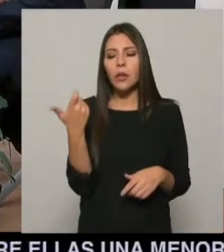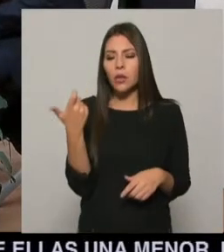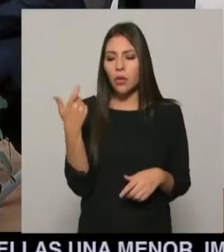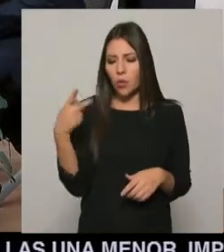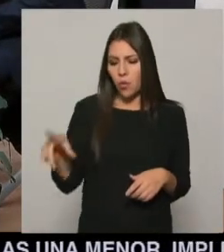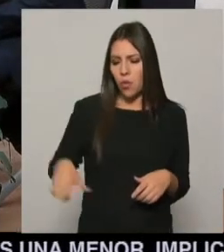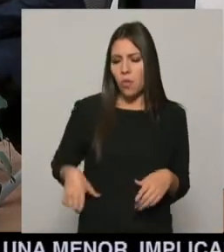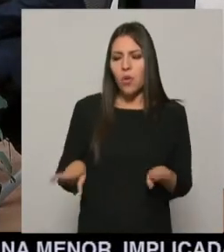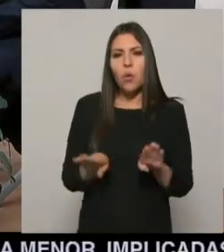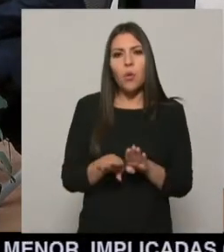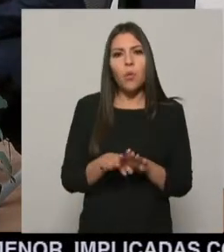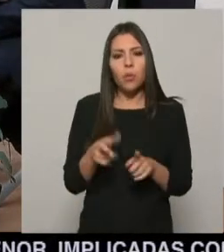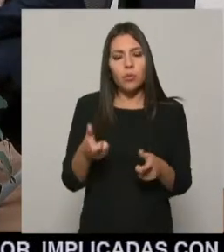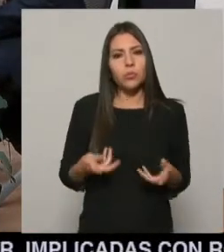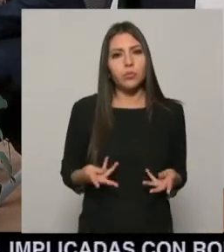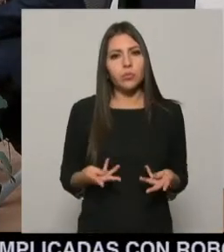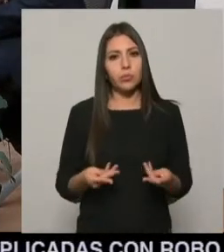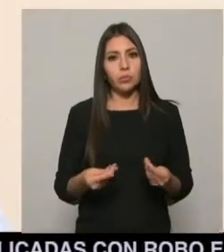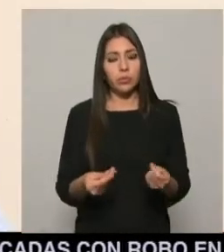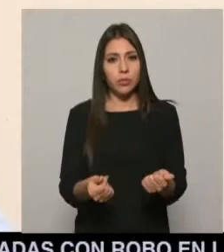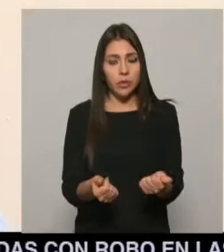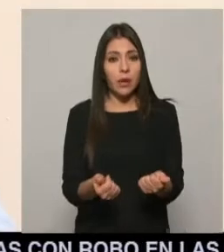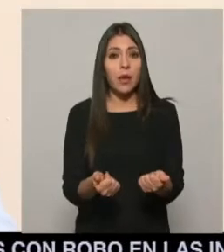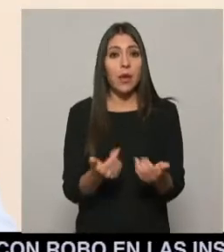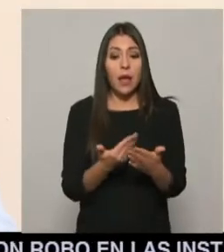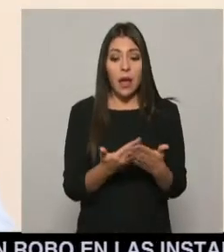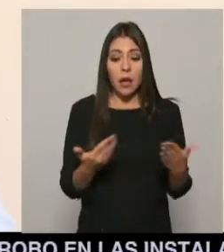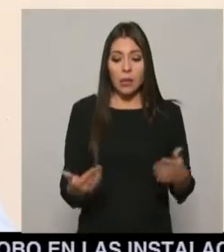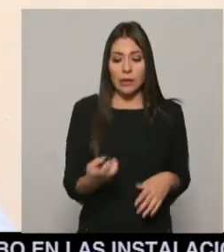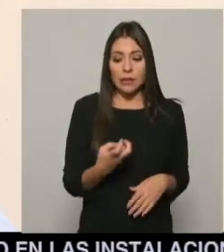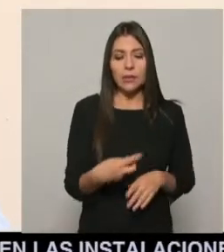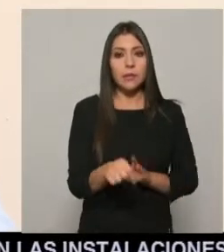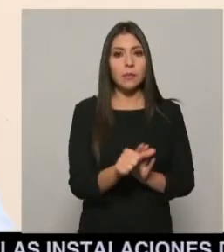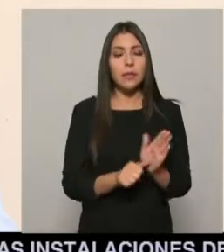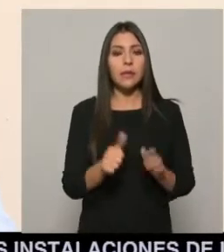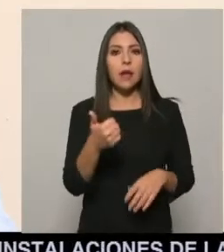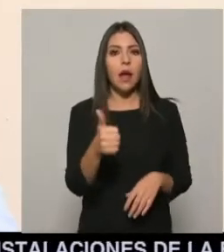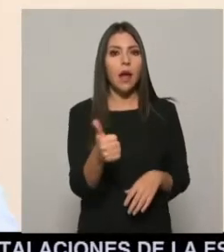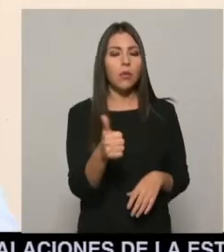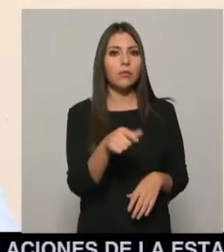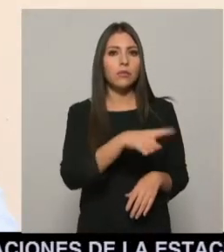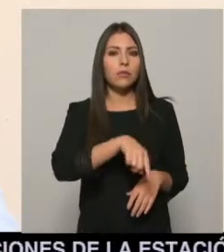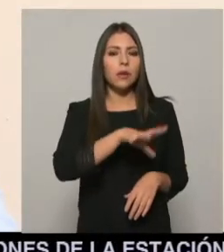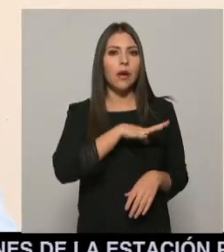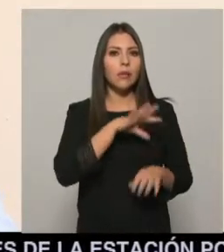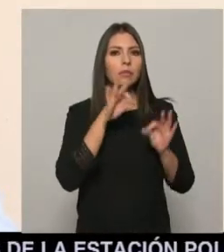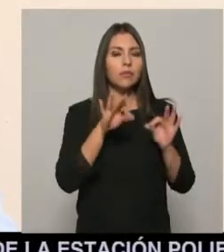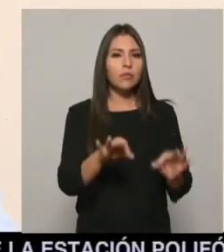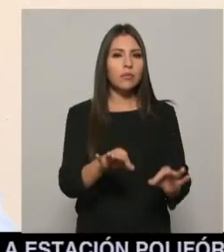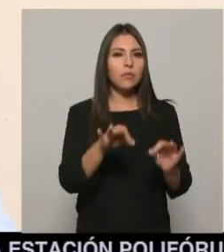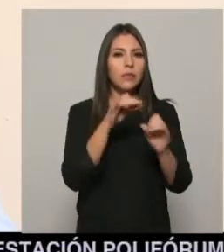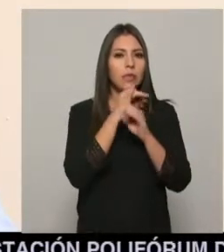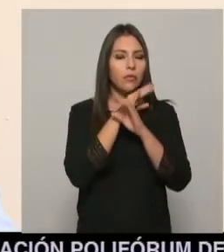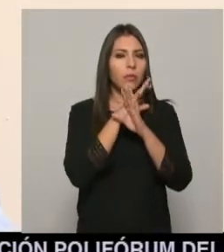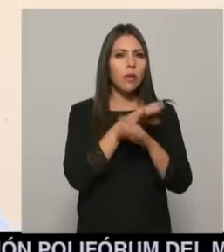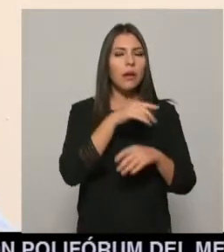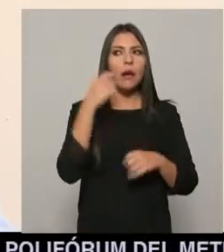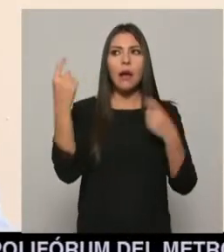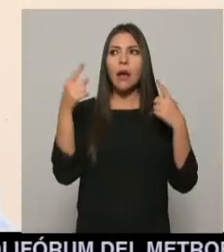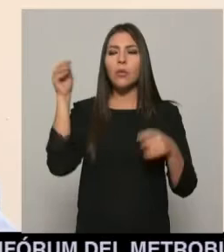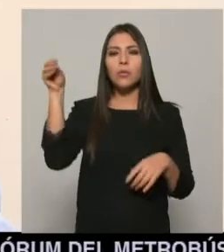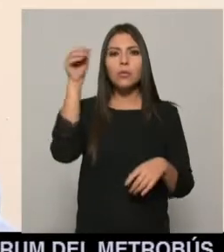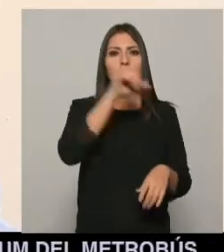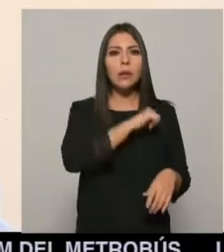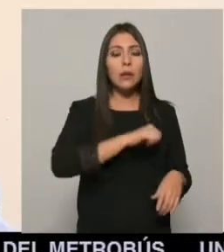público. Estamos en el mes de agosto y existen los informes oficiales donde diversas alcaldías no han generado un